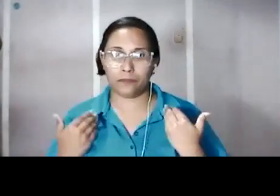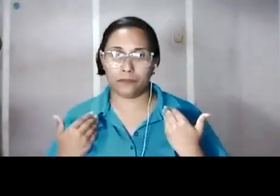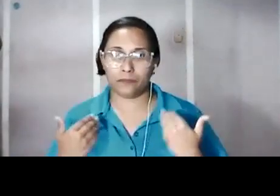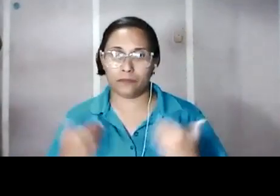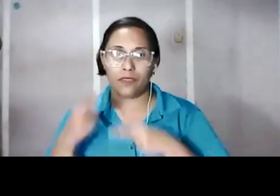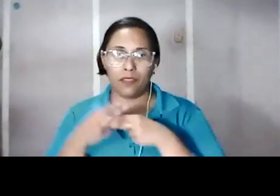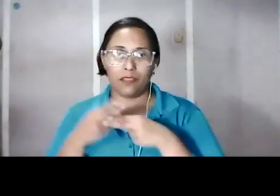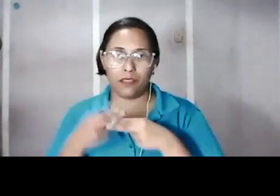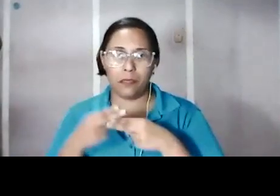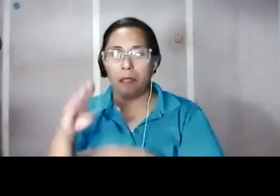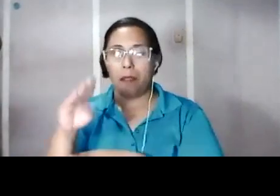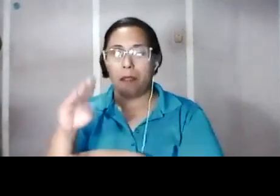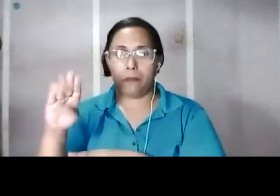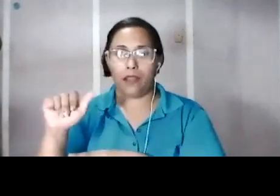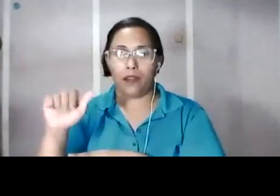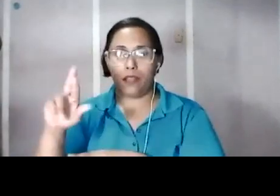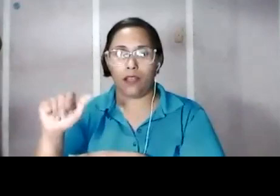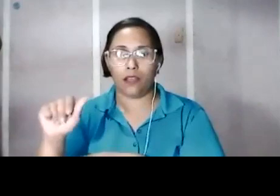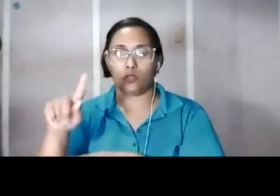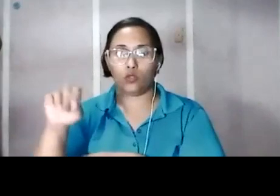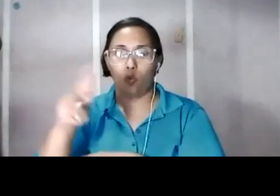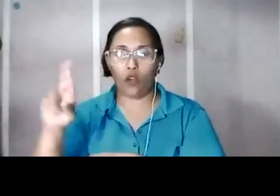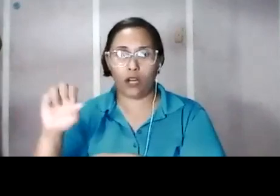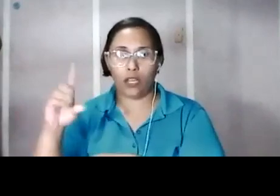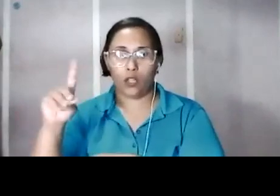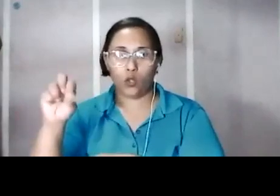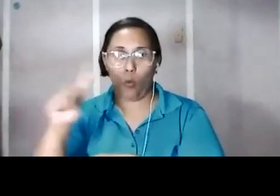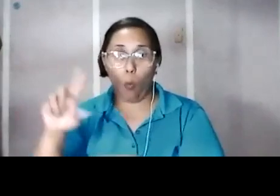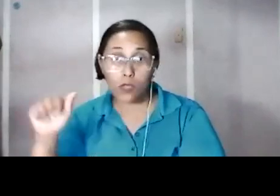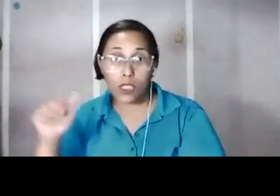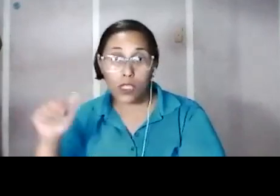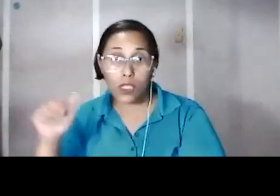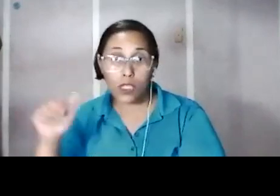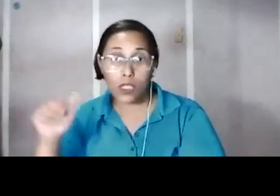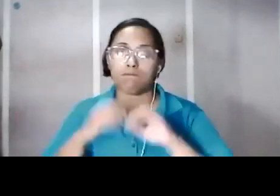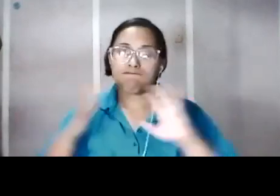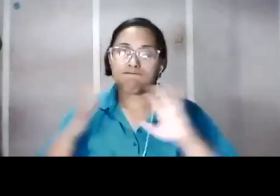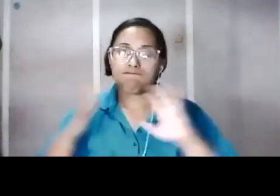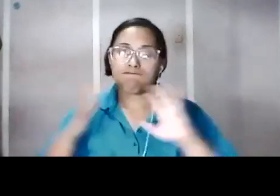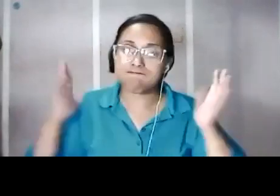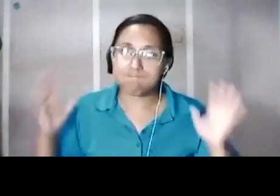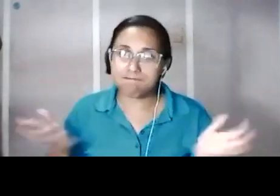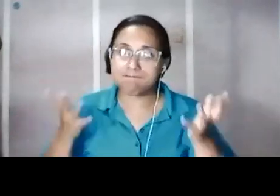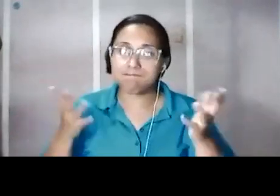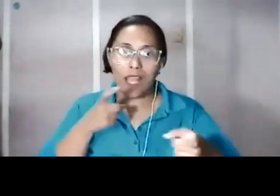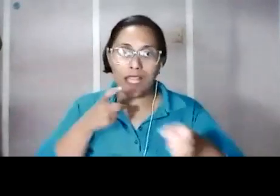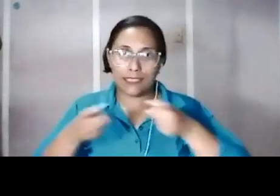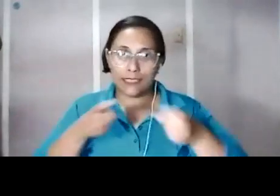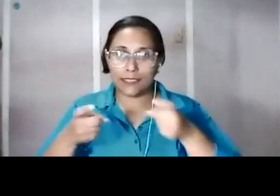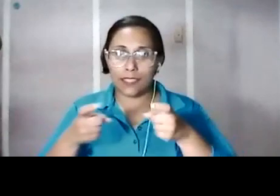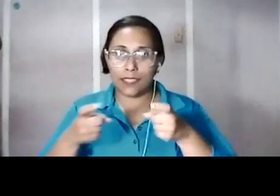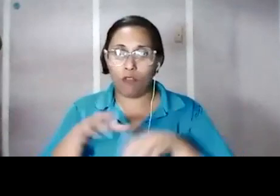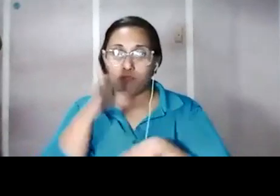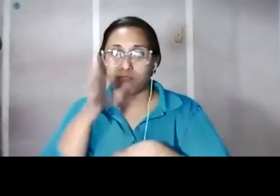llamaba Bárbara Torregrosa, y ajá. se le inspiró en el reinado de doña